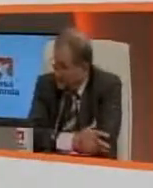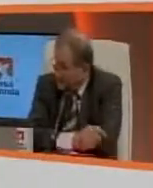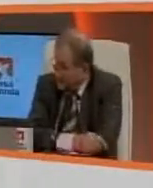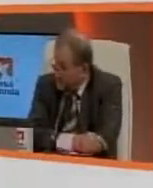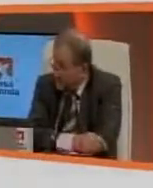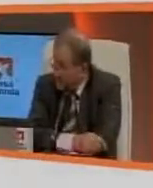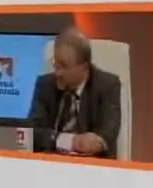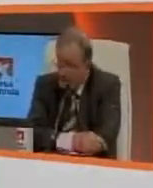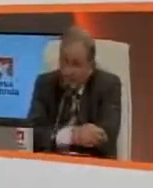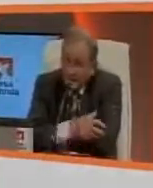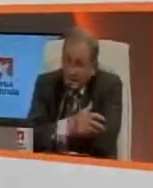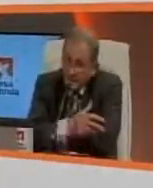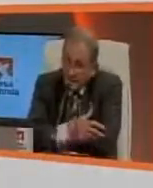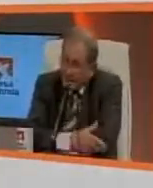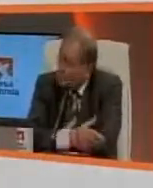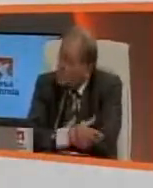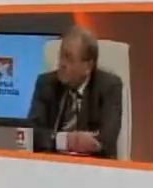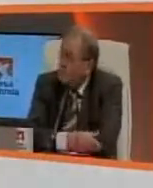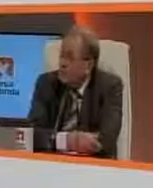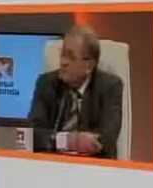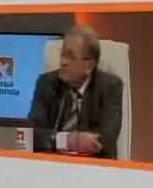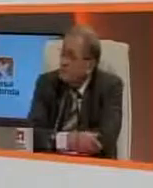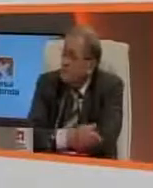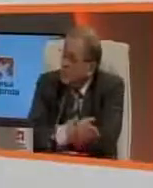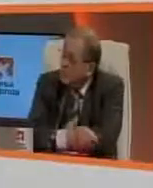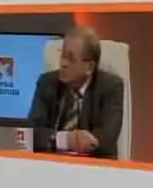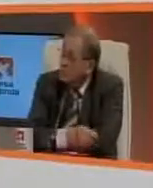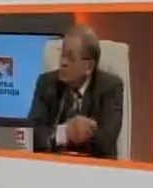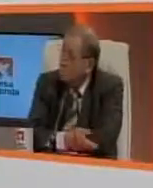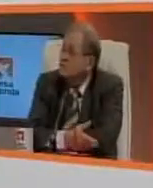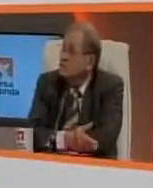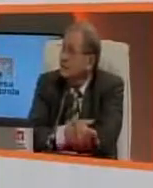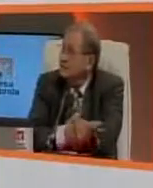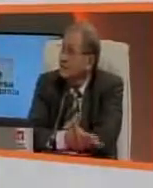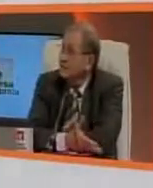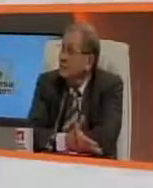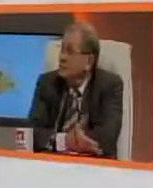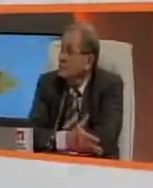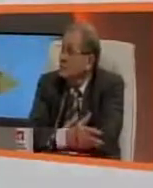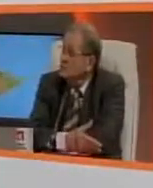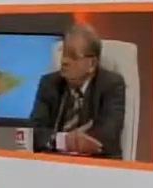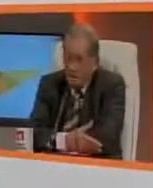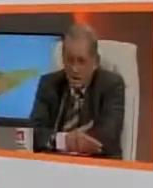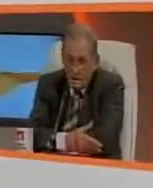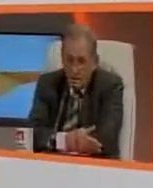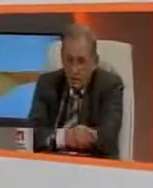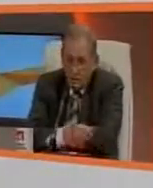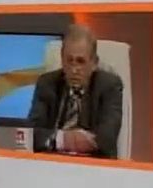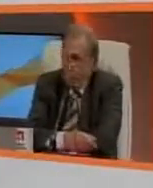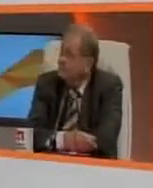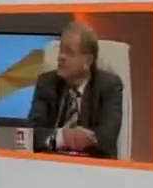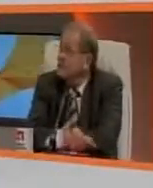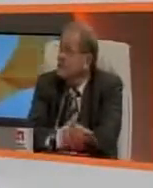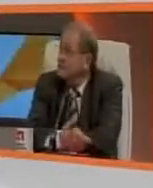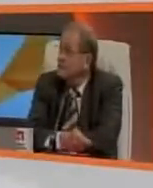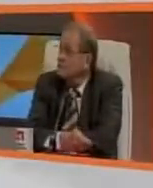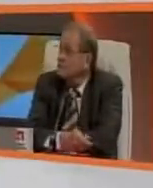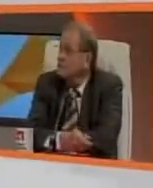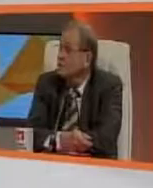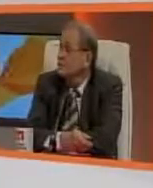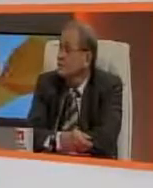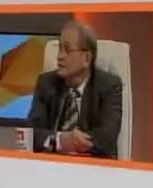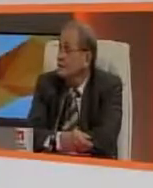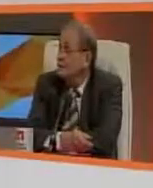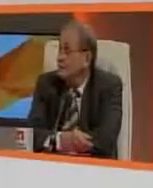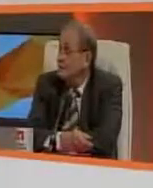musulmanes. Y aquello se vio por algunos jueces en las apelaciones como un tema de